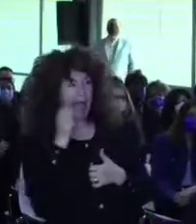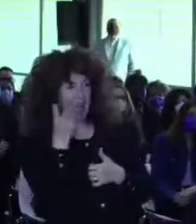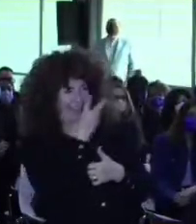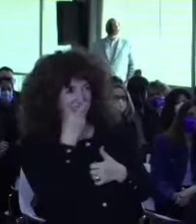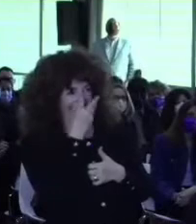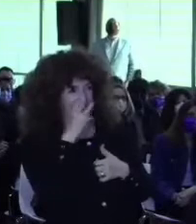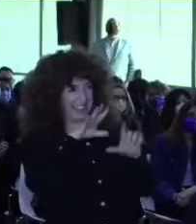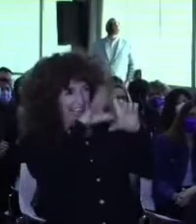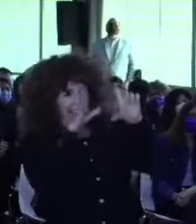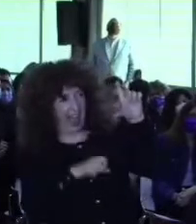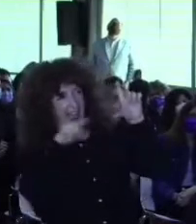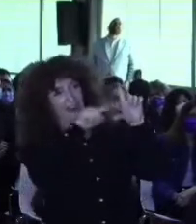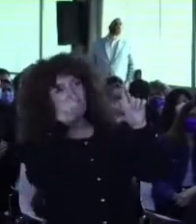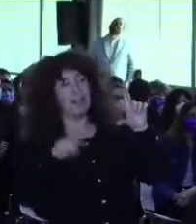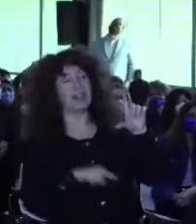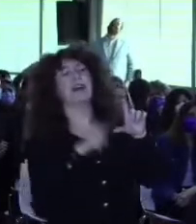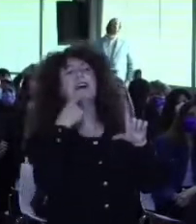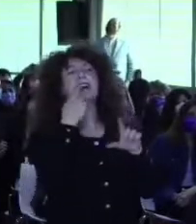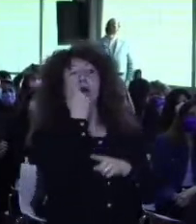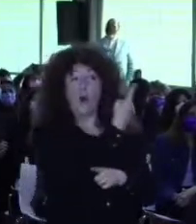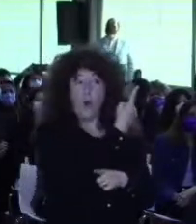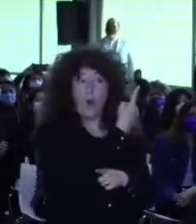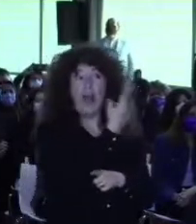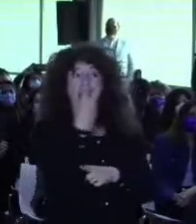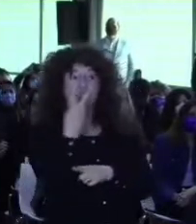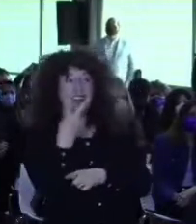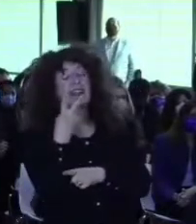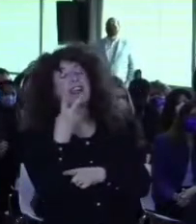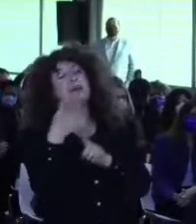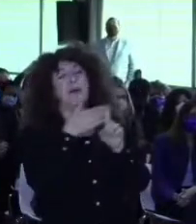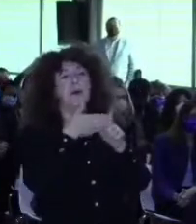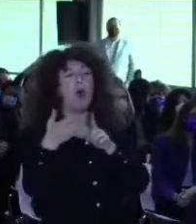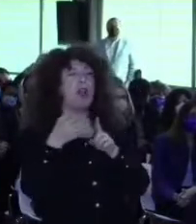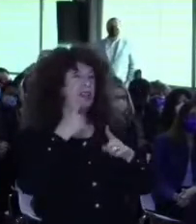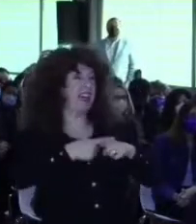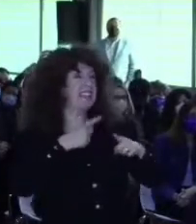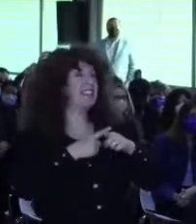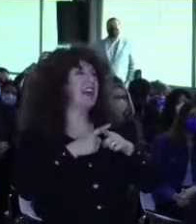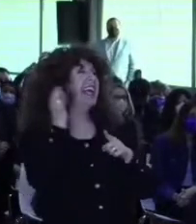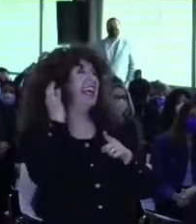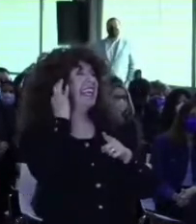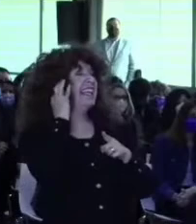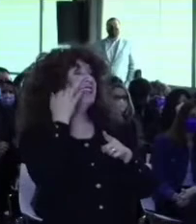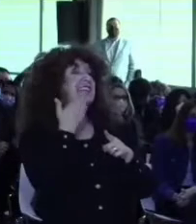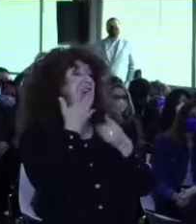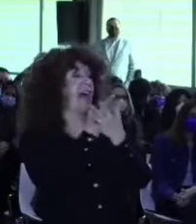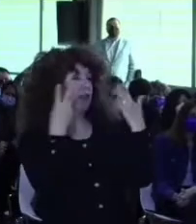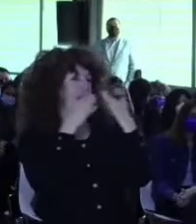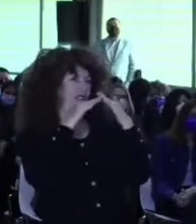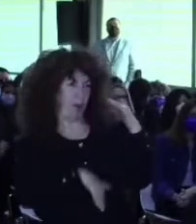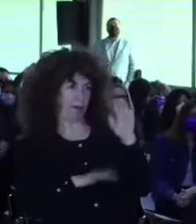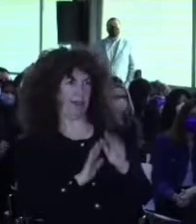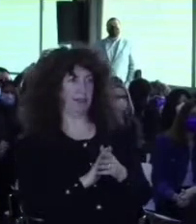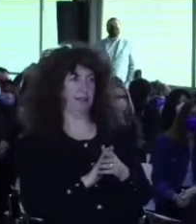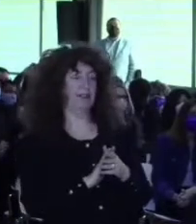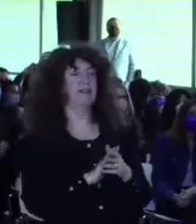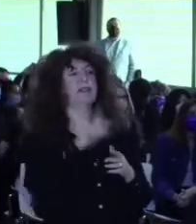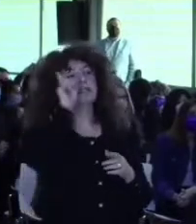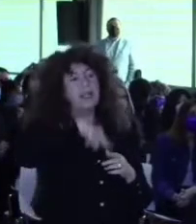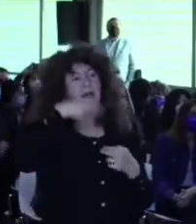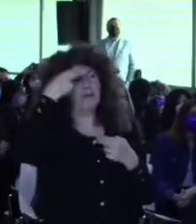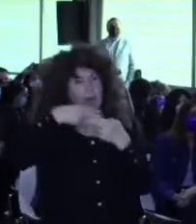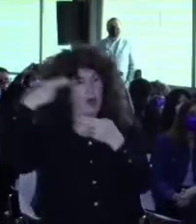que una de cada tres víctimas de violencias sexuales son niñas menores de 18 años. Las